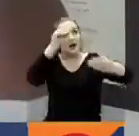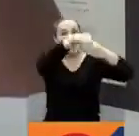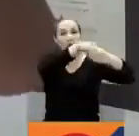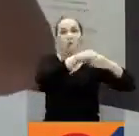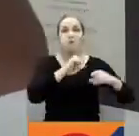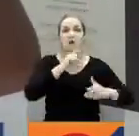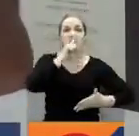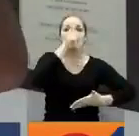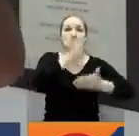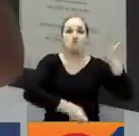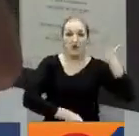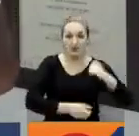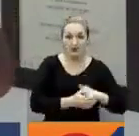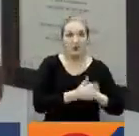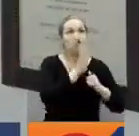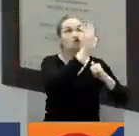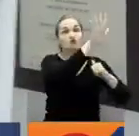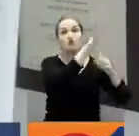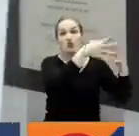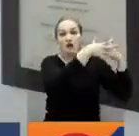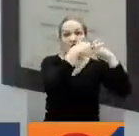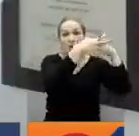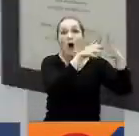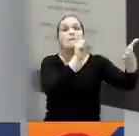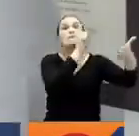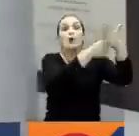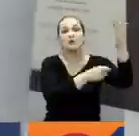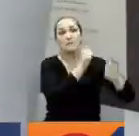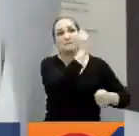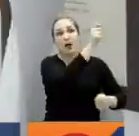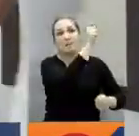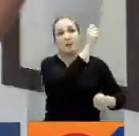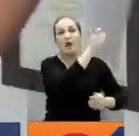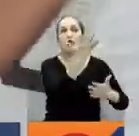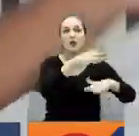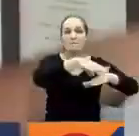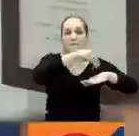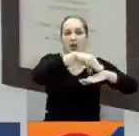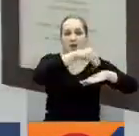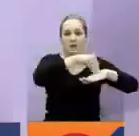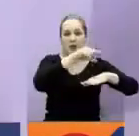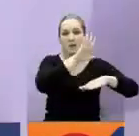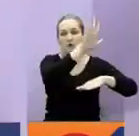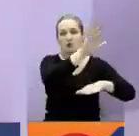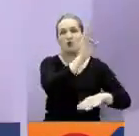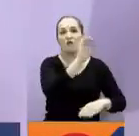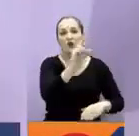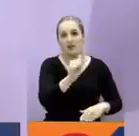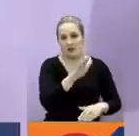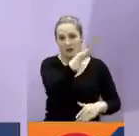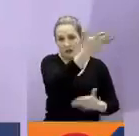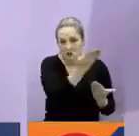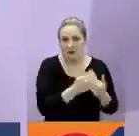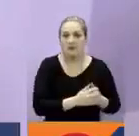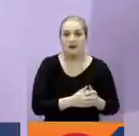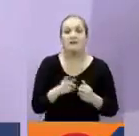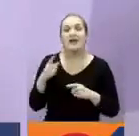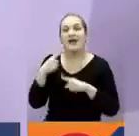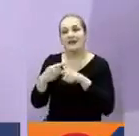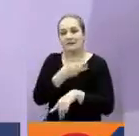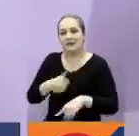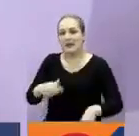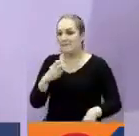tributario ante el irish constituido en la ciudad del miami estado de la florida el ex presidente andrés pastrana